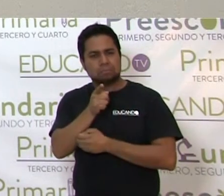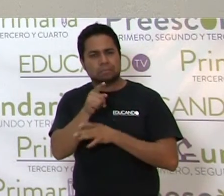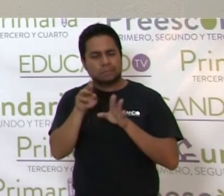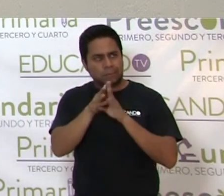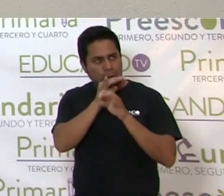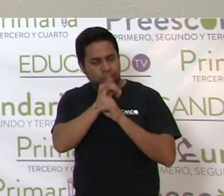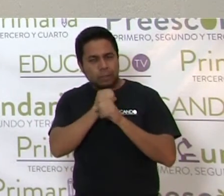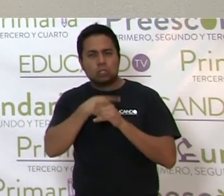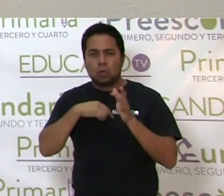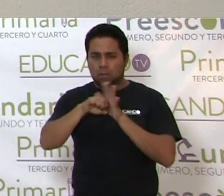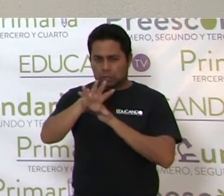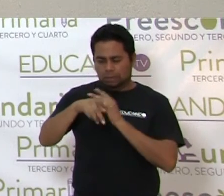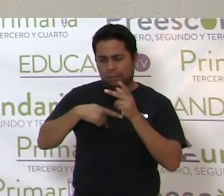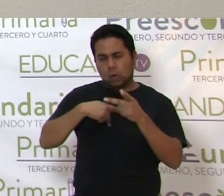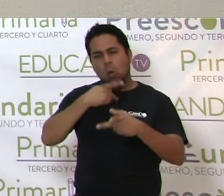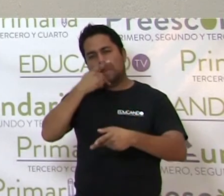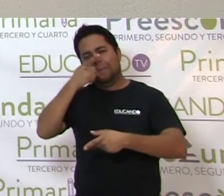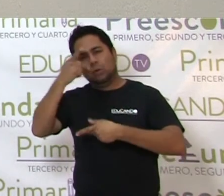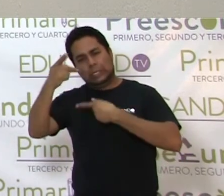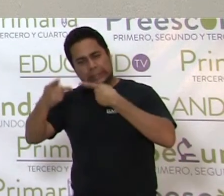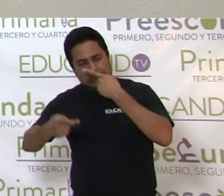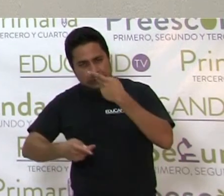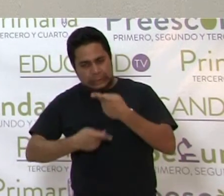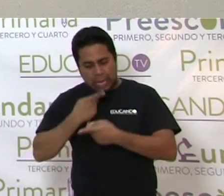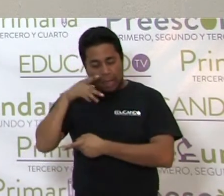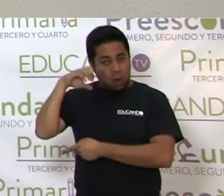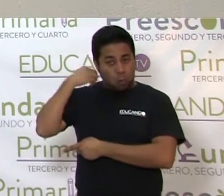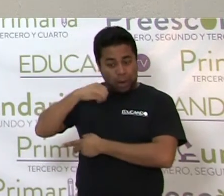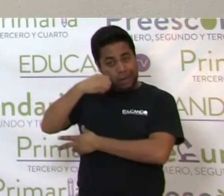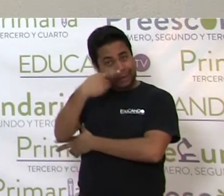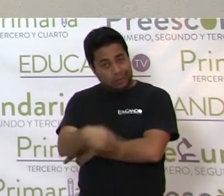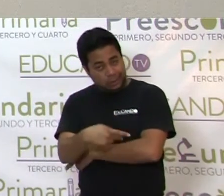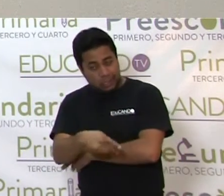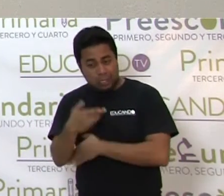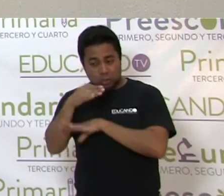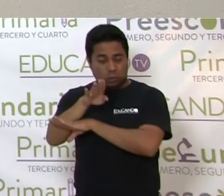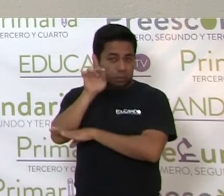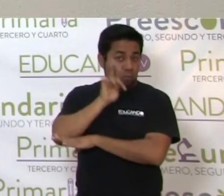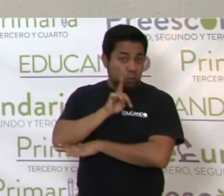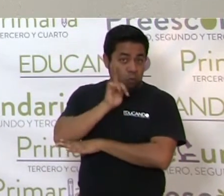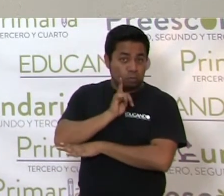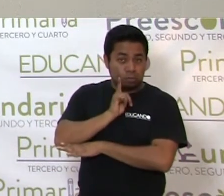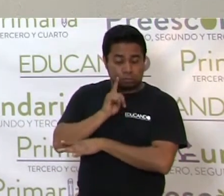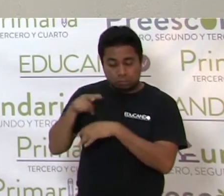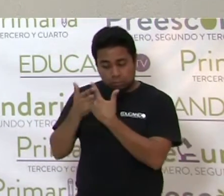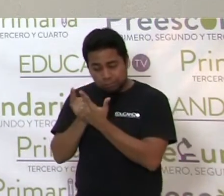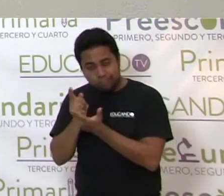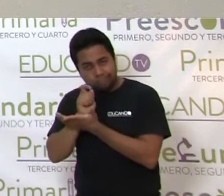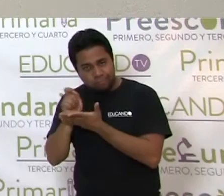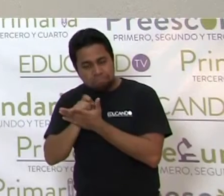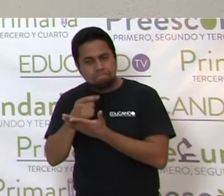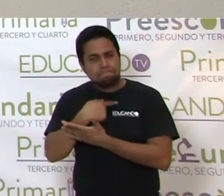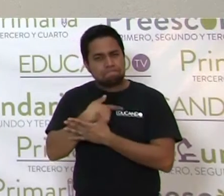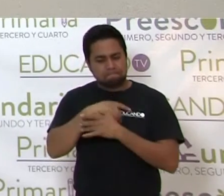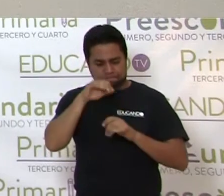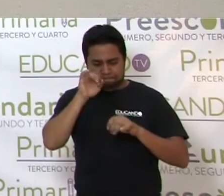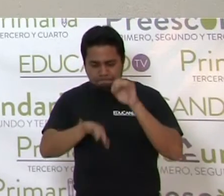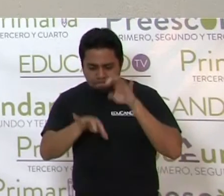como yo elegí poesía oaxaqueña de mujeres, voy a escribir en el